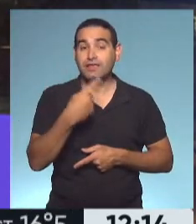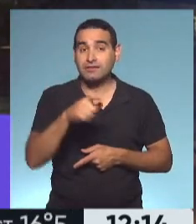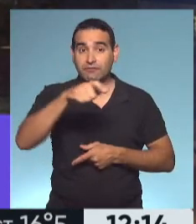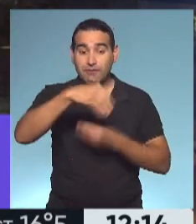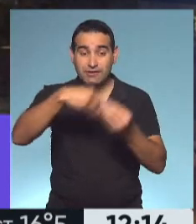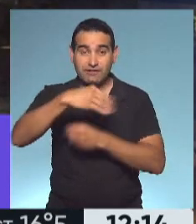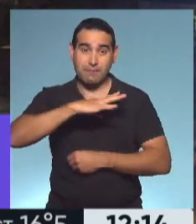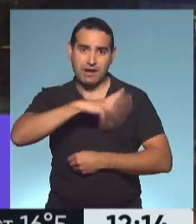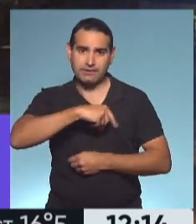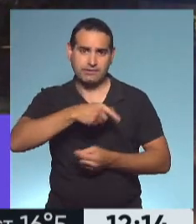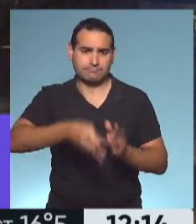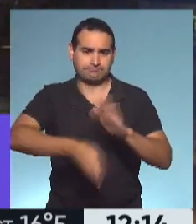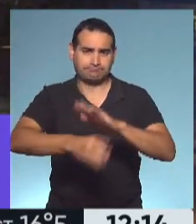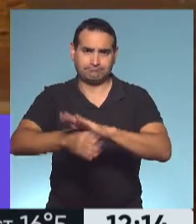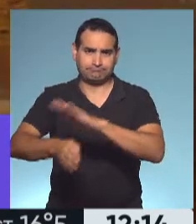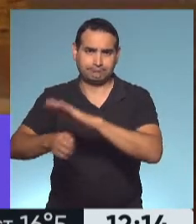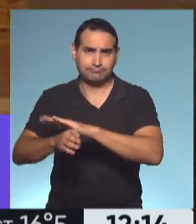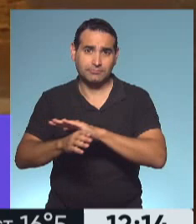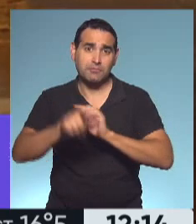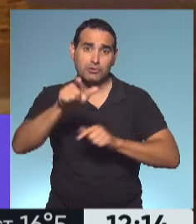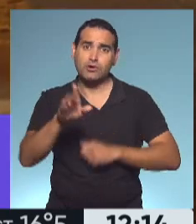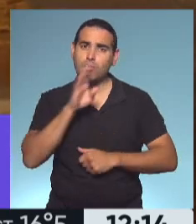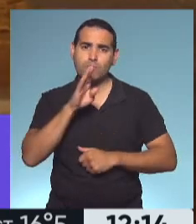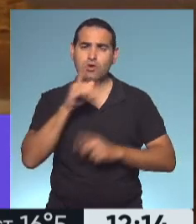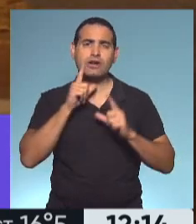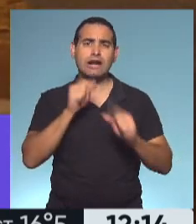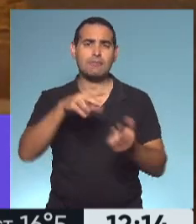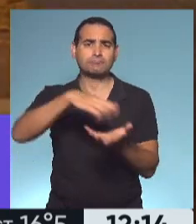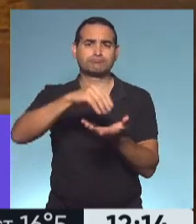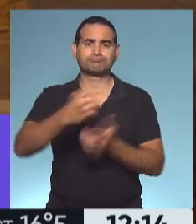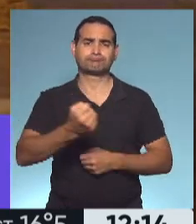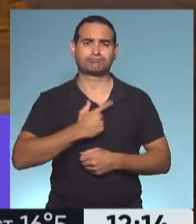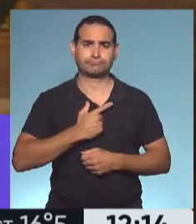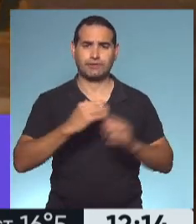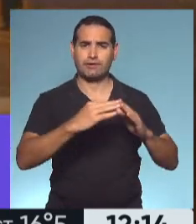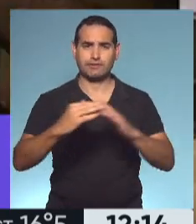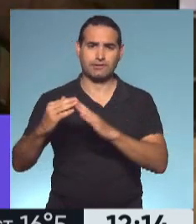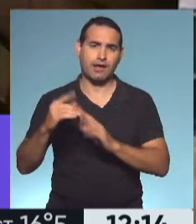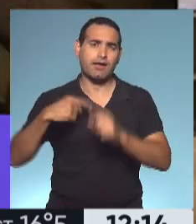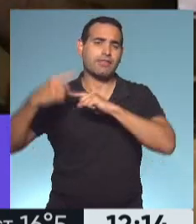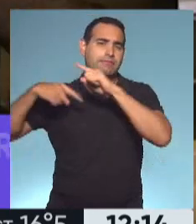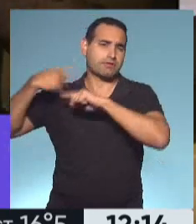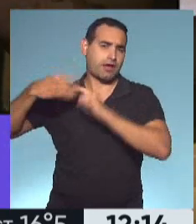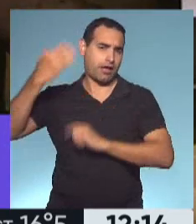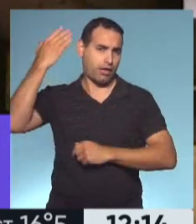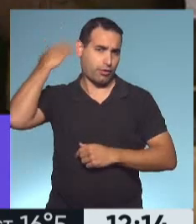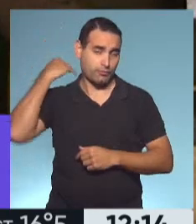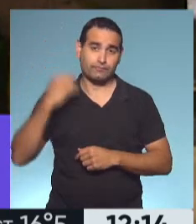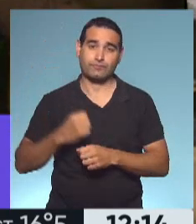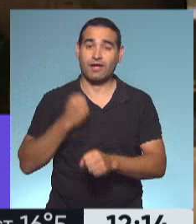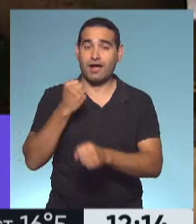en Jerusalén Este, donde colonos judíos reclamaban propiedades que les pertenecieron a sus antepasados